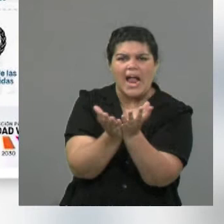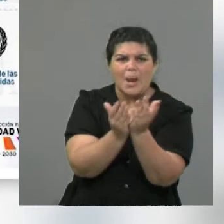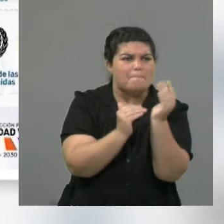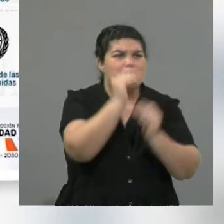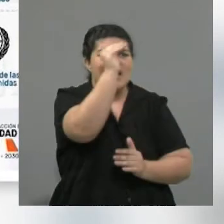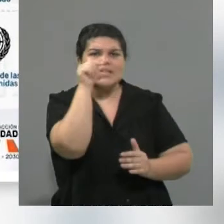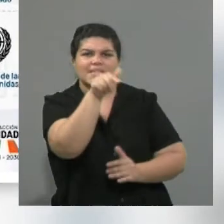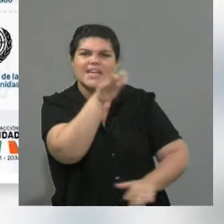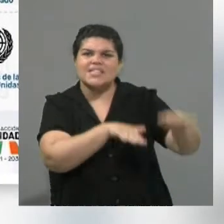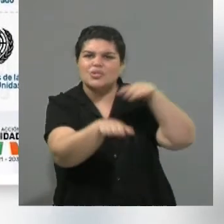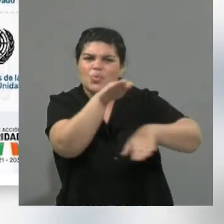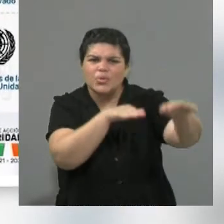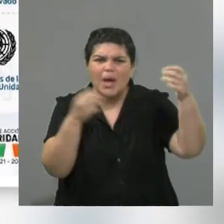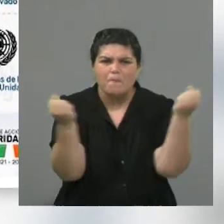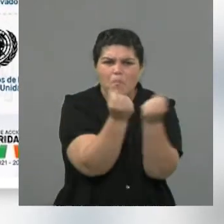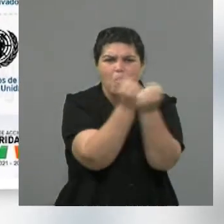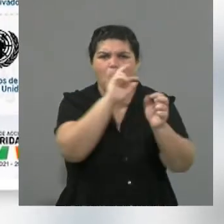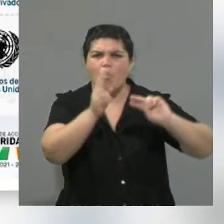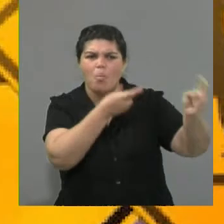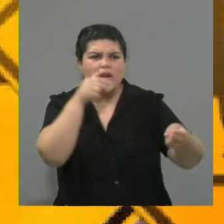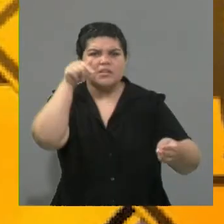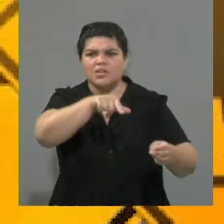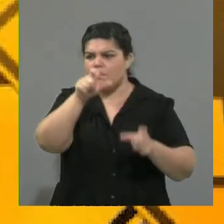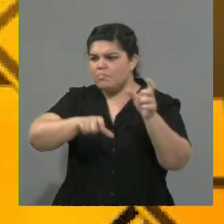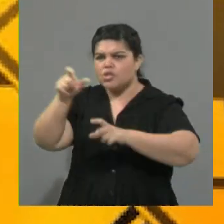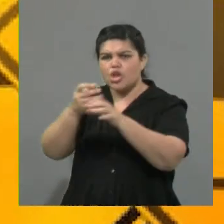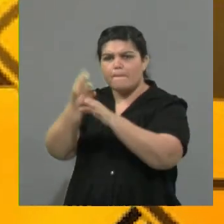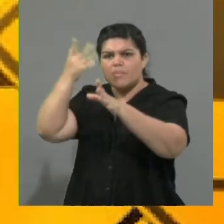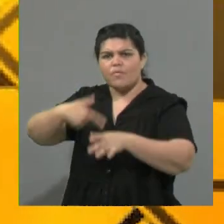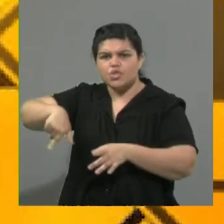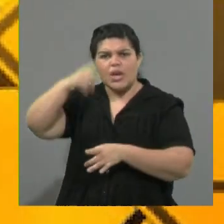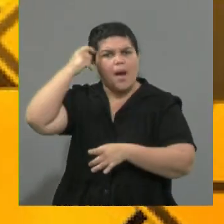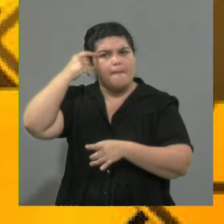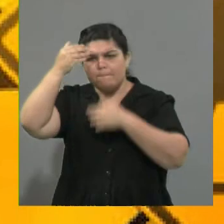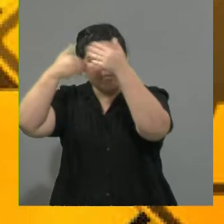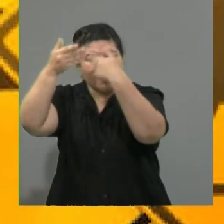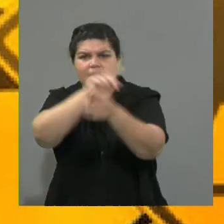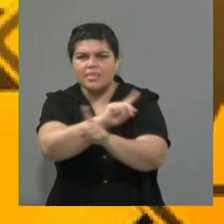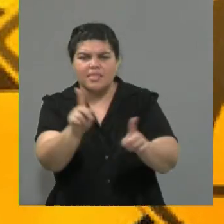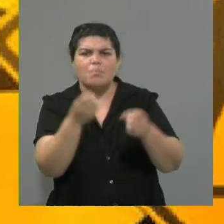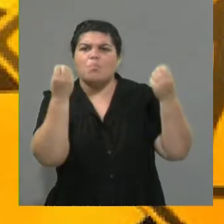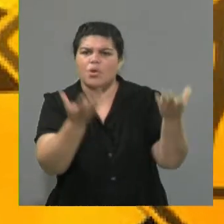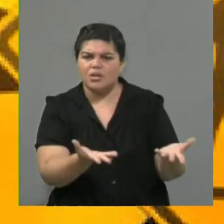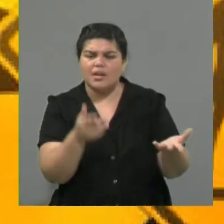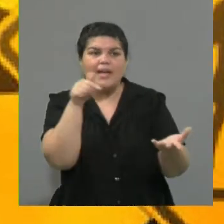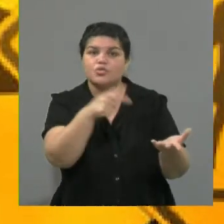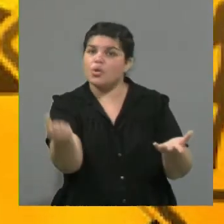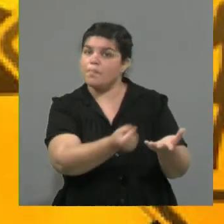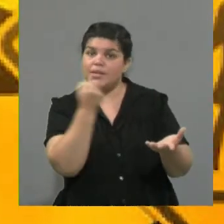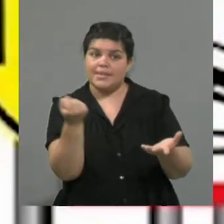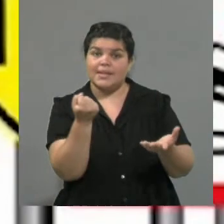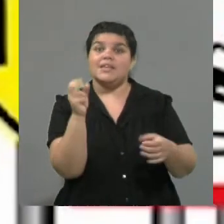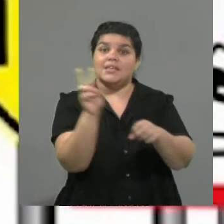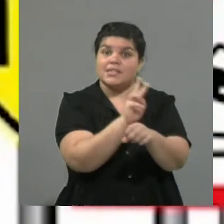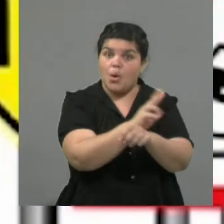La seguridad vial es clave, es esencial, siempre que vaya acompañada de control vial. Ahora